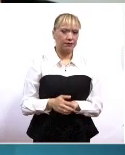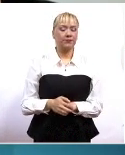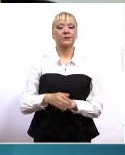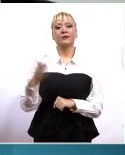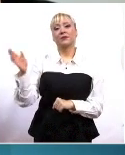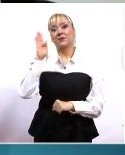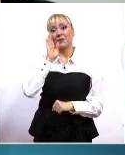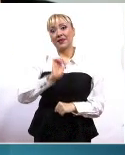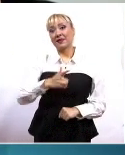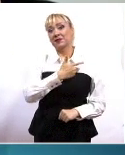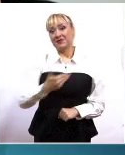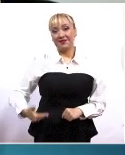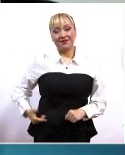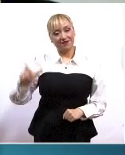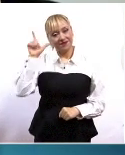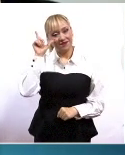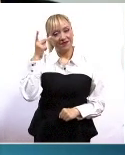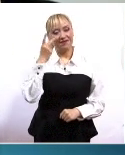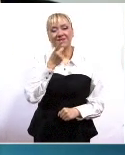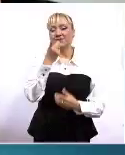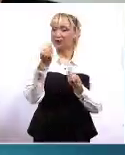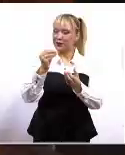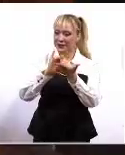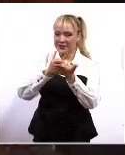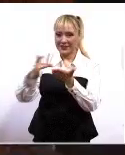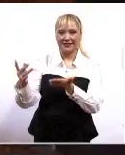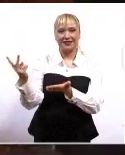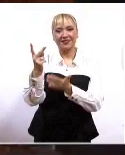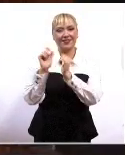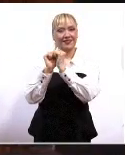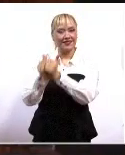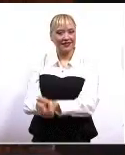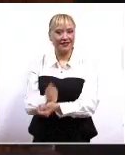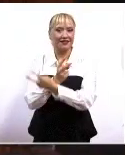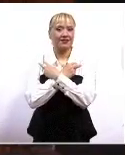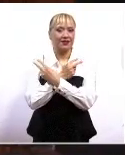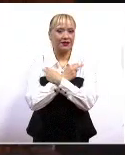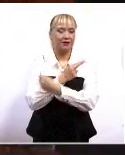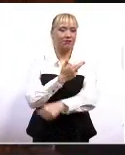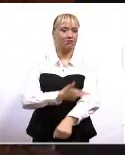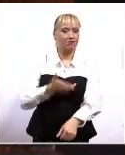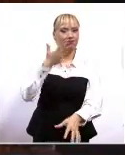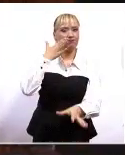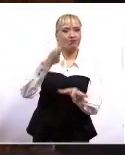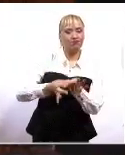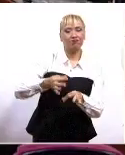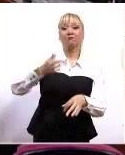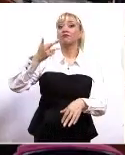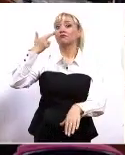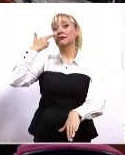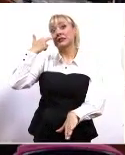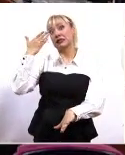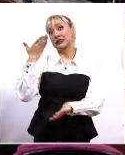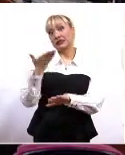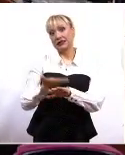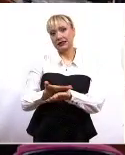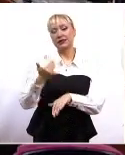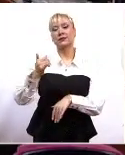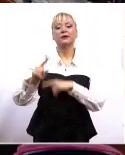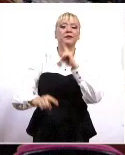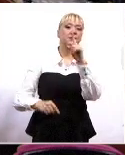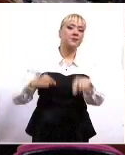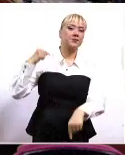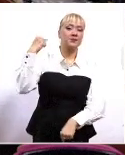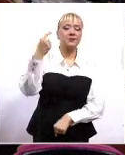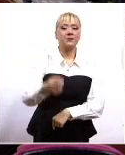agradeció el trabajo de todos los integrantes de la Comisión de Receso por su diligencia, compromiso y responsabilidad y citó para la siguiente